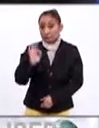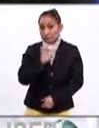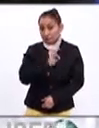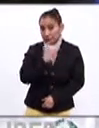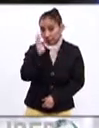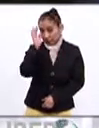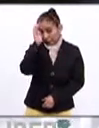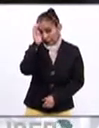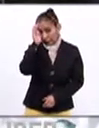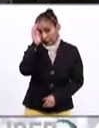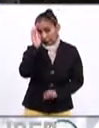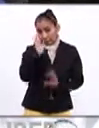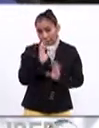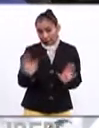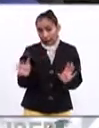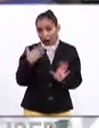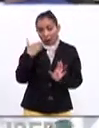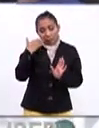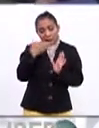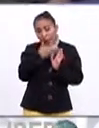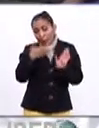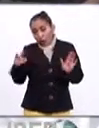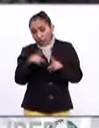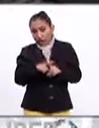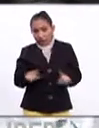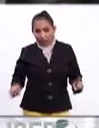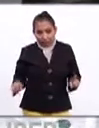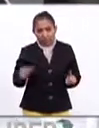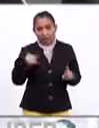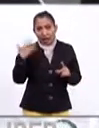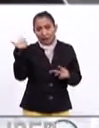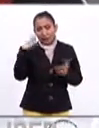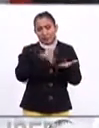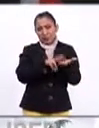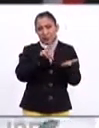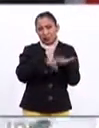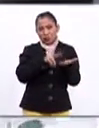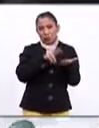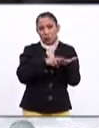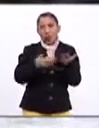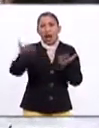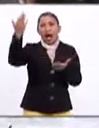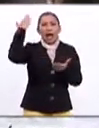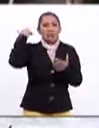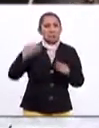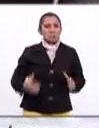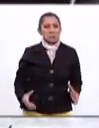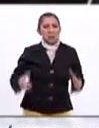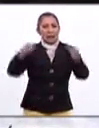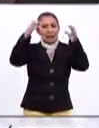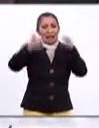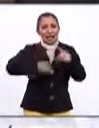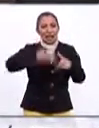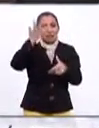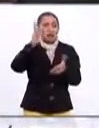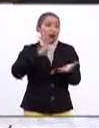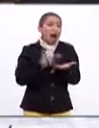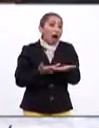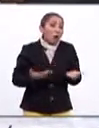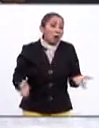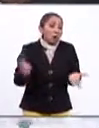ya estamos en una era distinta a la del precio del barril caro, a